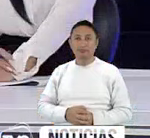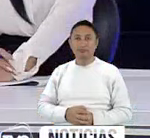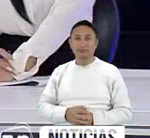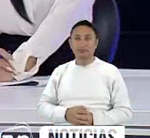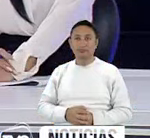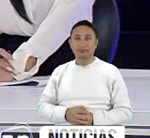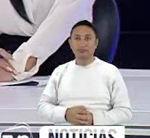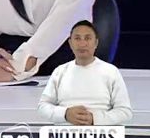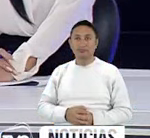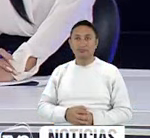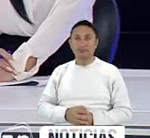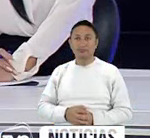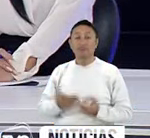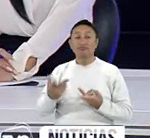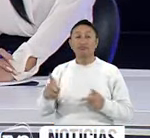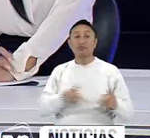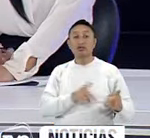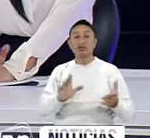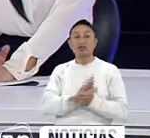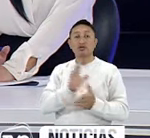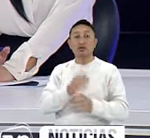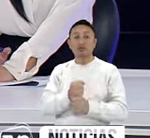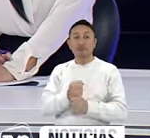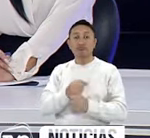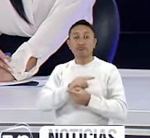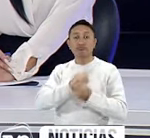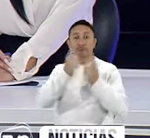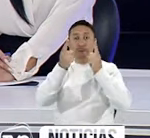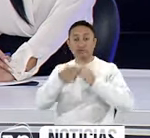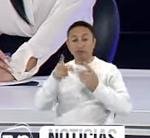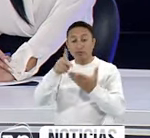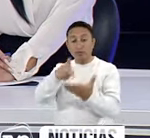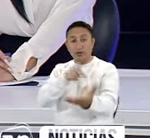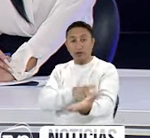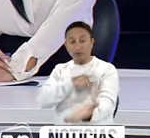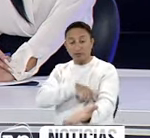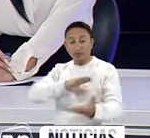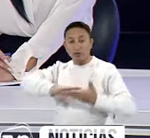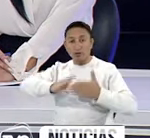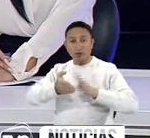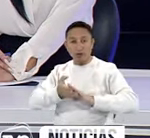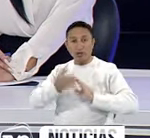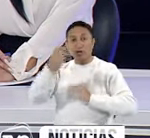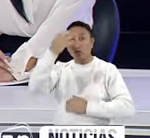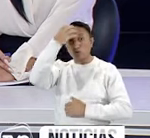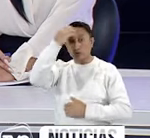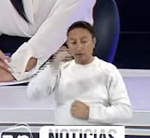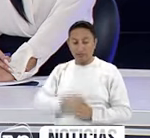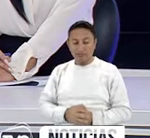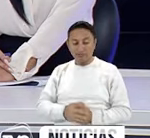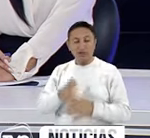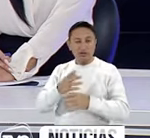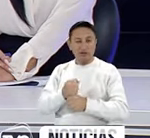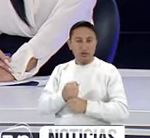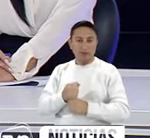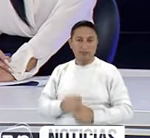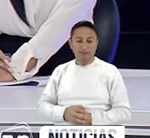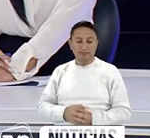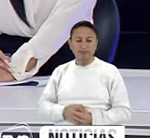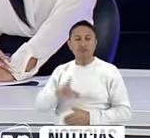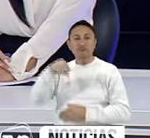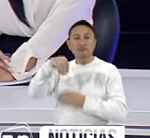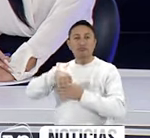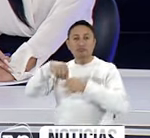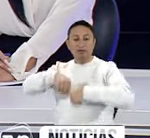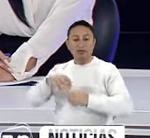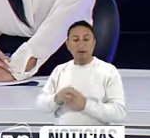plan Escuela Segura se transforma en un programa de comunidades educativas seguras, en donde se incluye a mayor número de